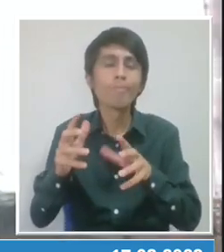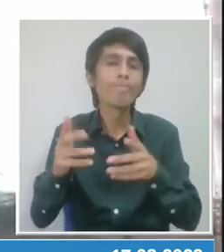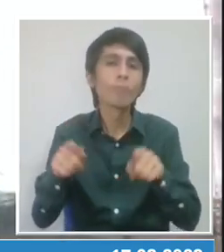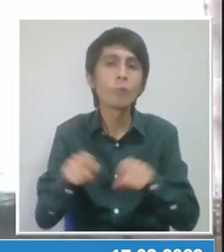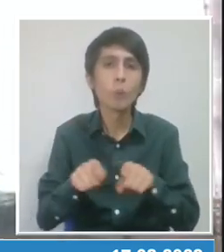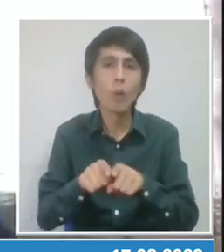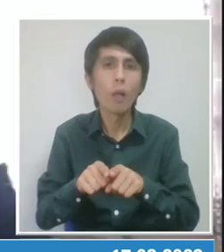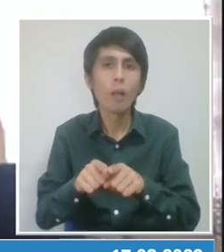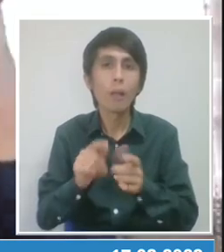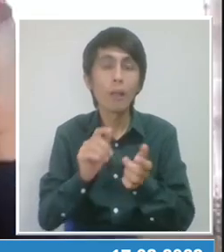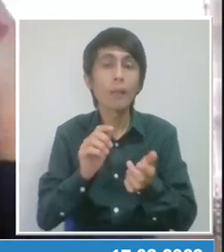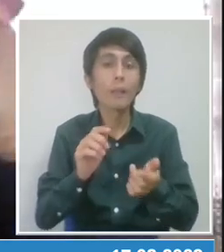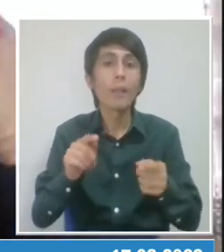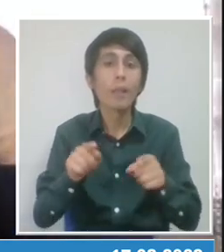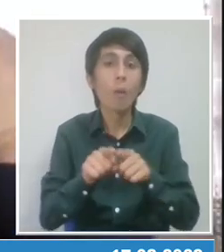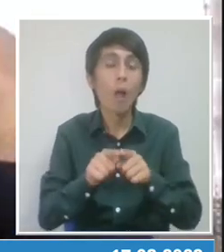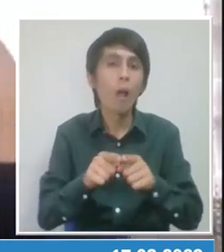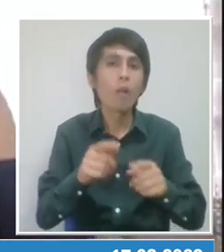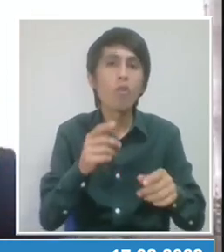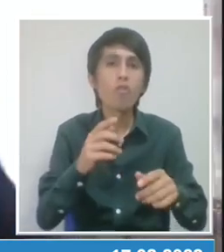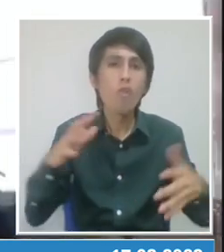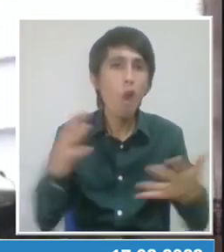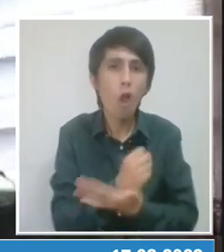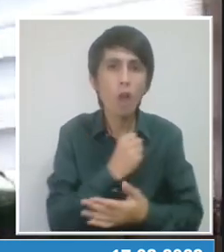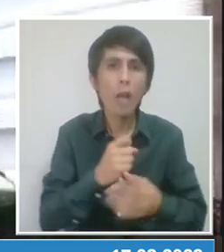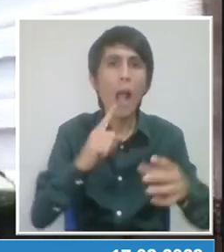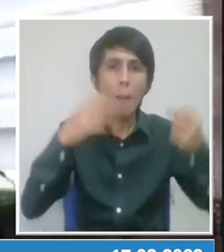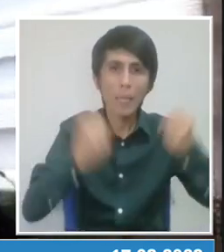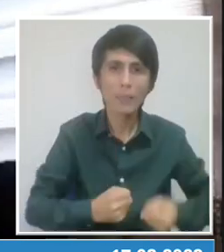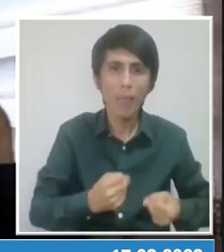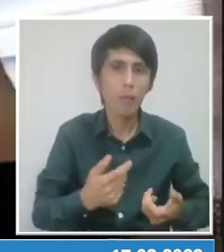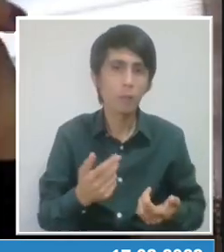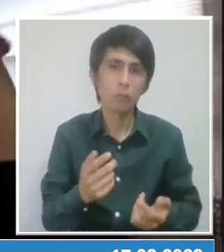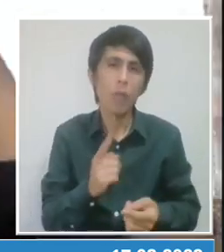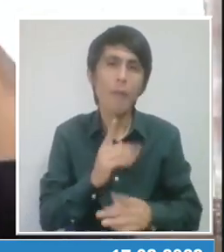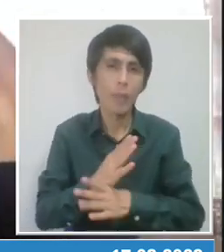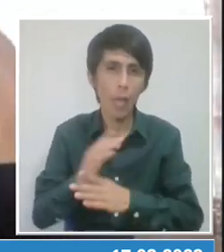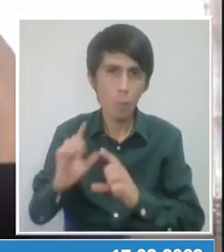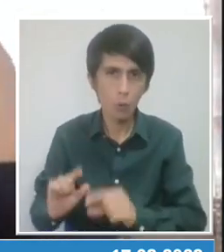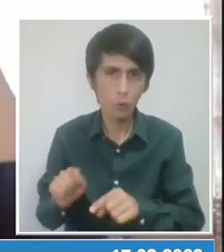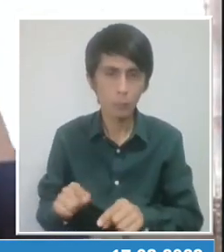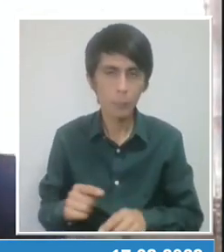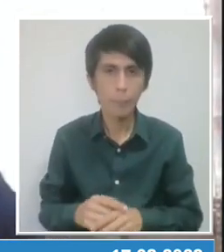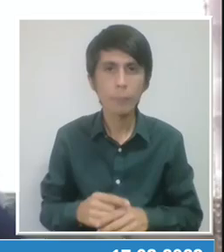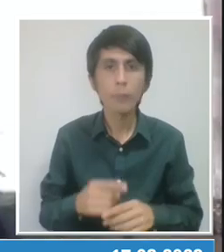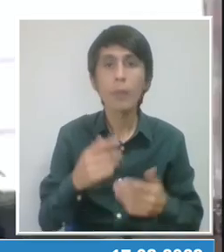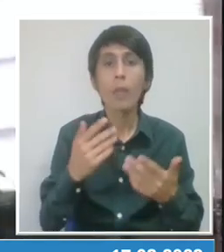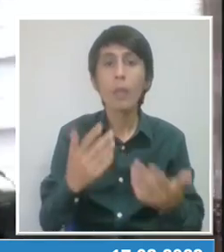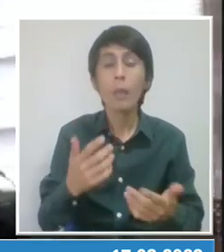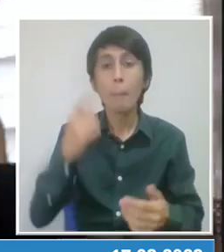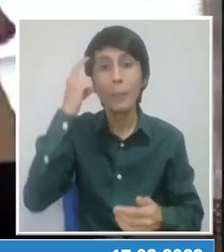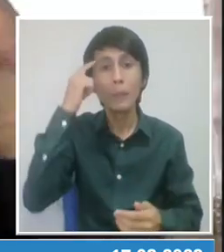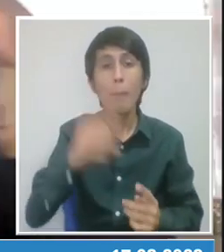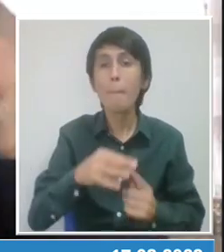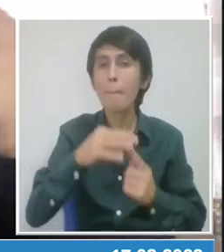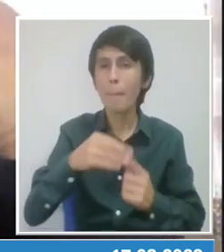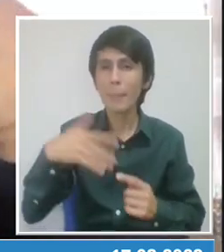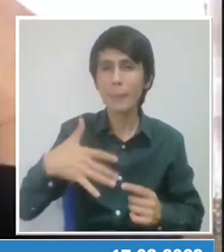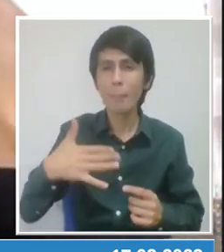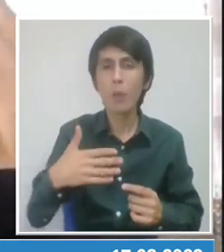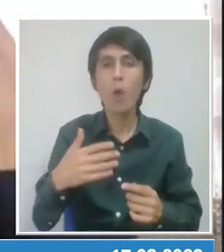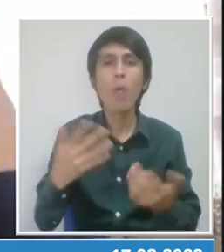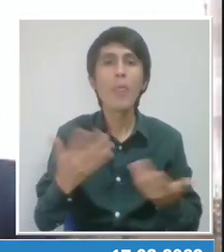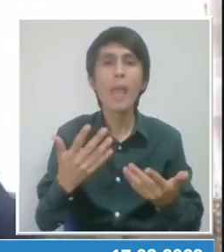de esa capacidad, ¿no? Y me parece a mí que el principio de probidad, ¿no?, o las estrategias en materia